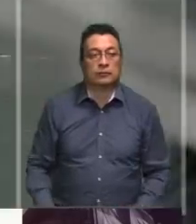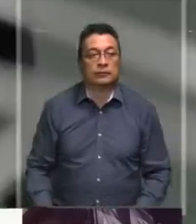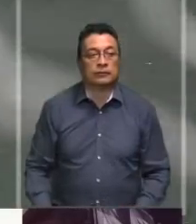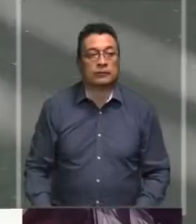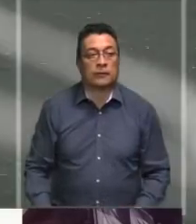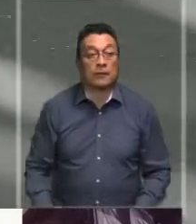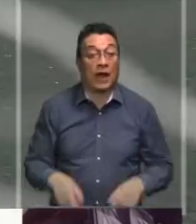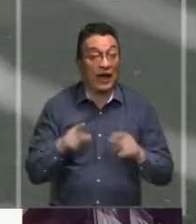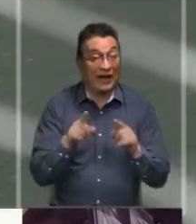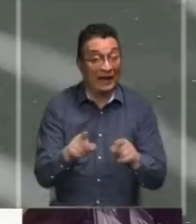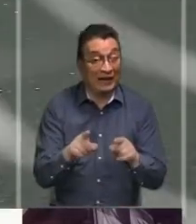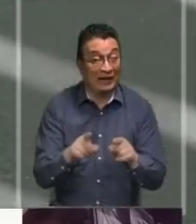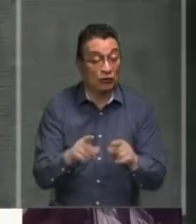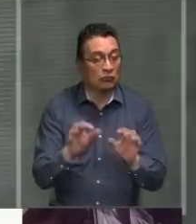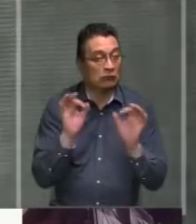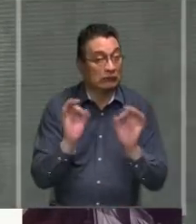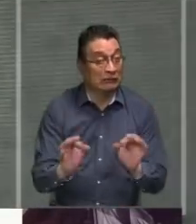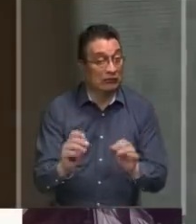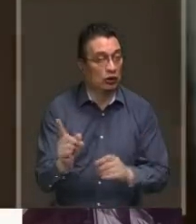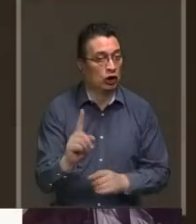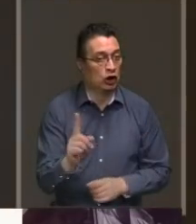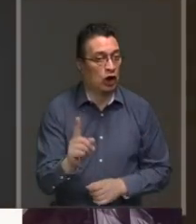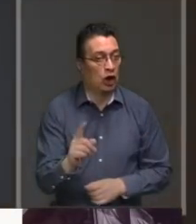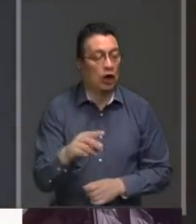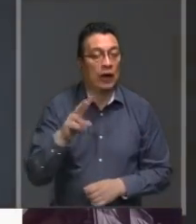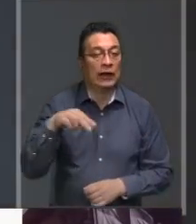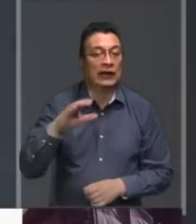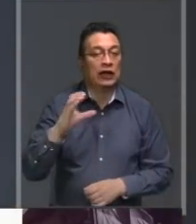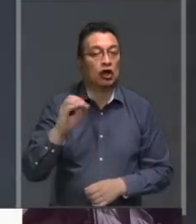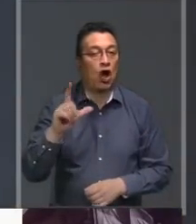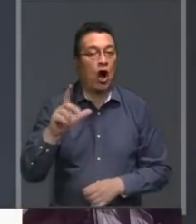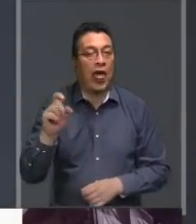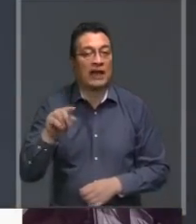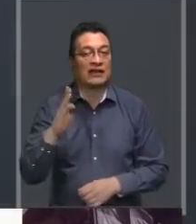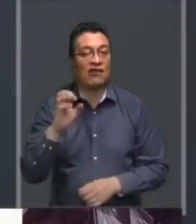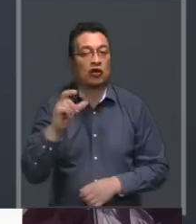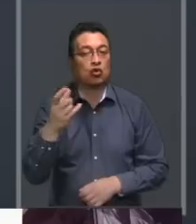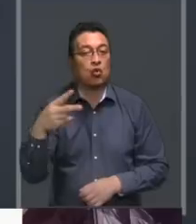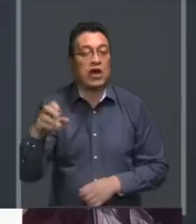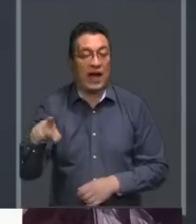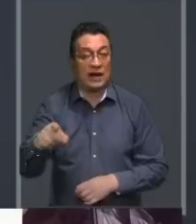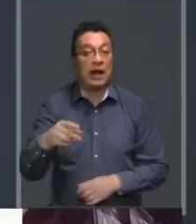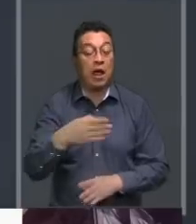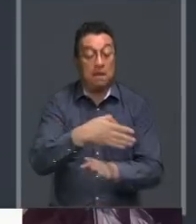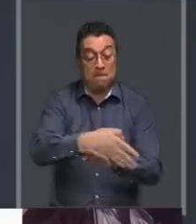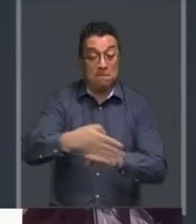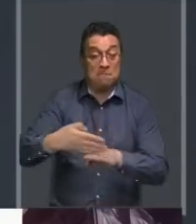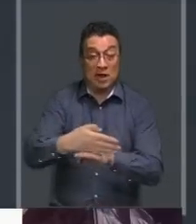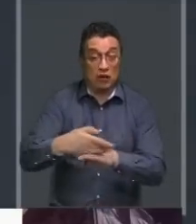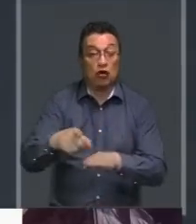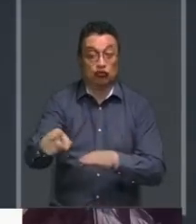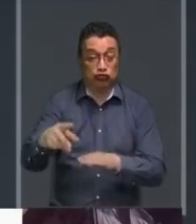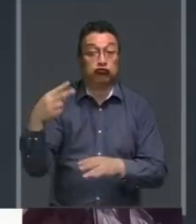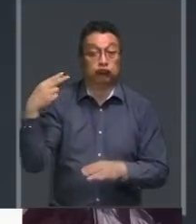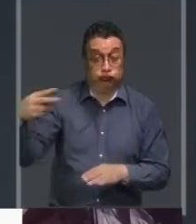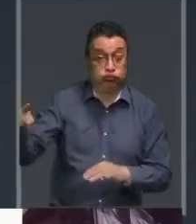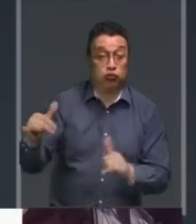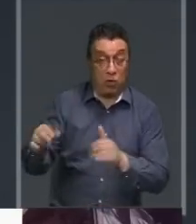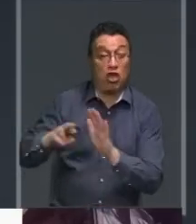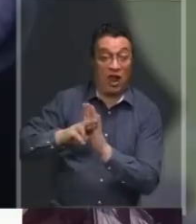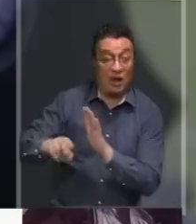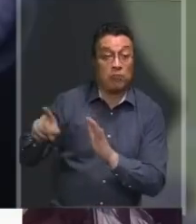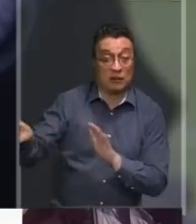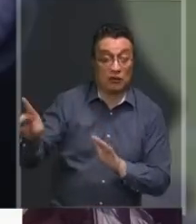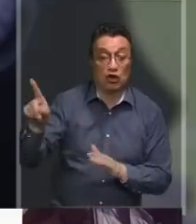Pero eso no es del todo preciso. Nicolás Vascuñán, mediocampista titular del equipo, es parte de los jugadores que